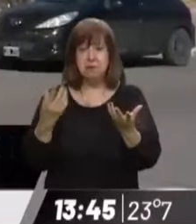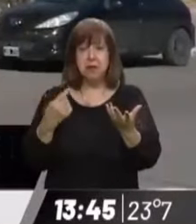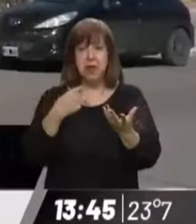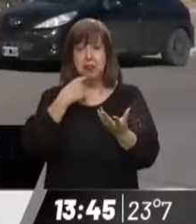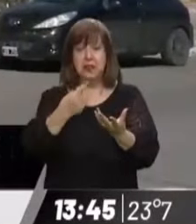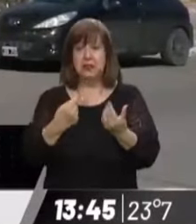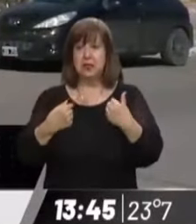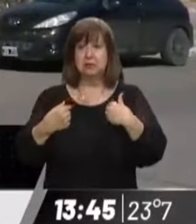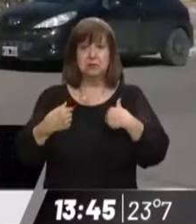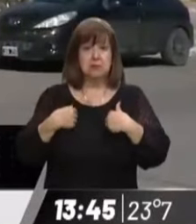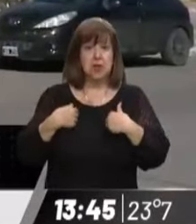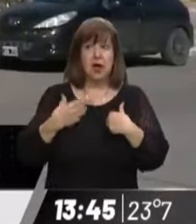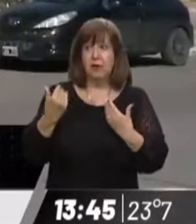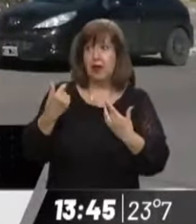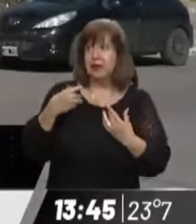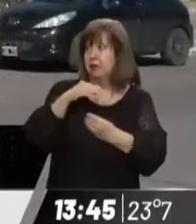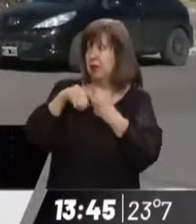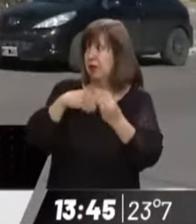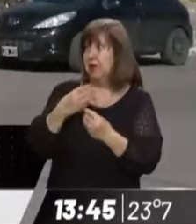decir desapareció, claro, mi familia.